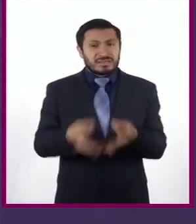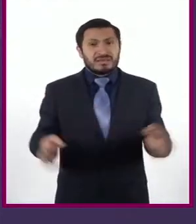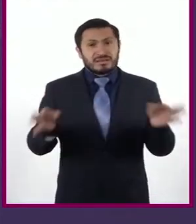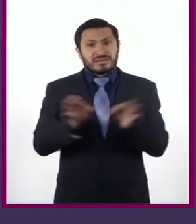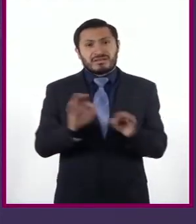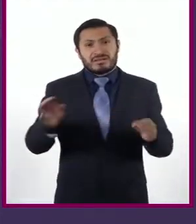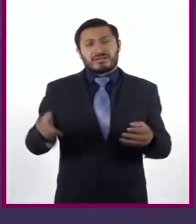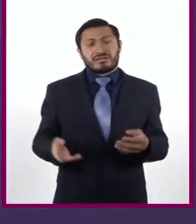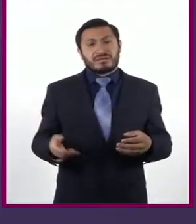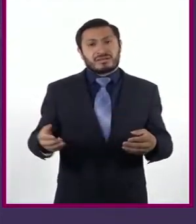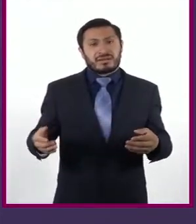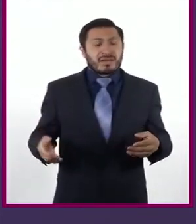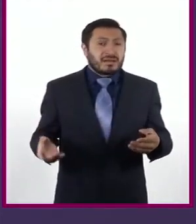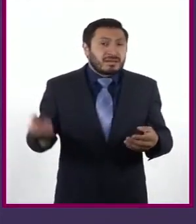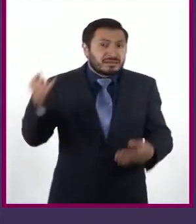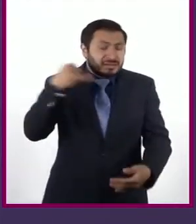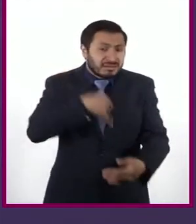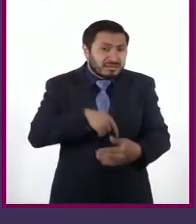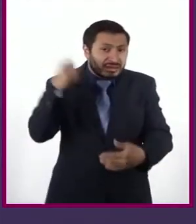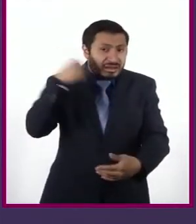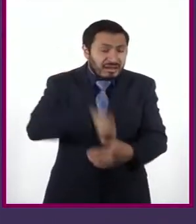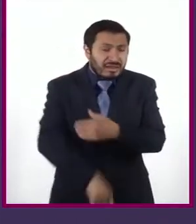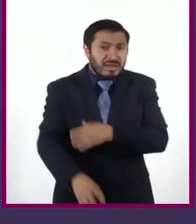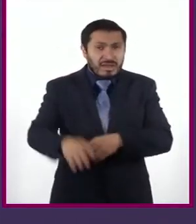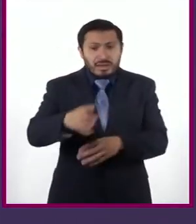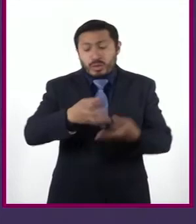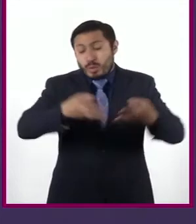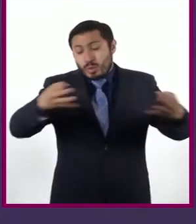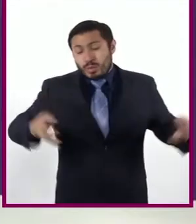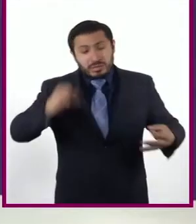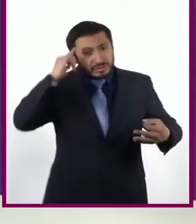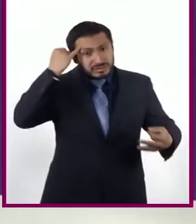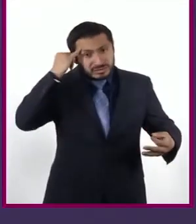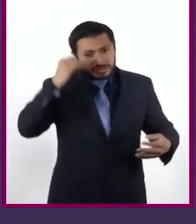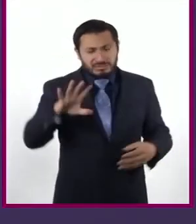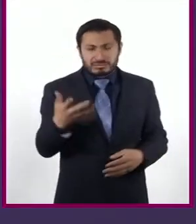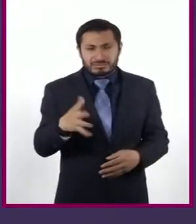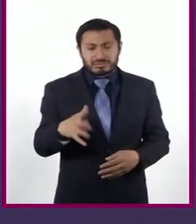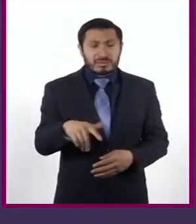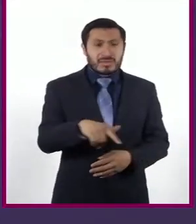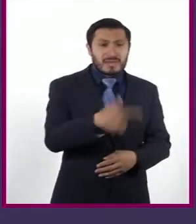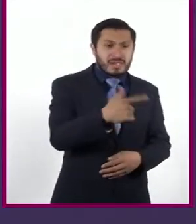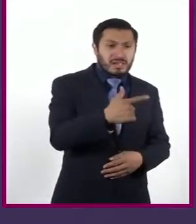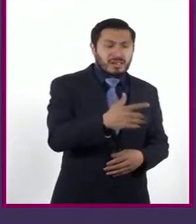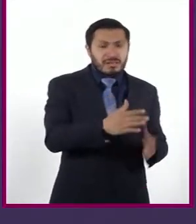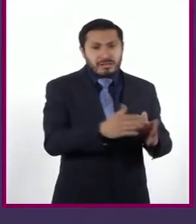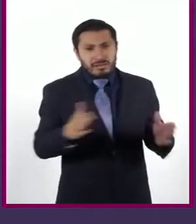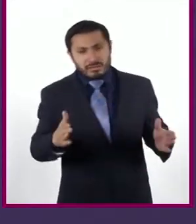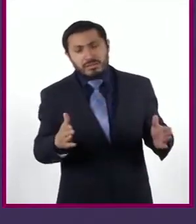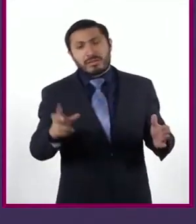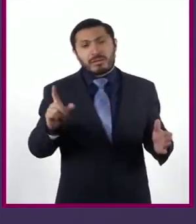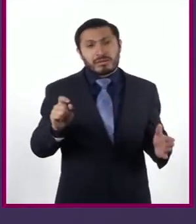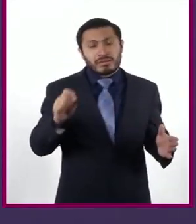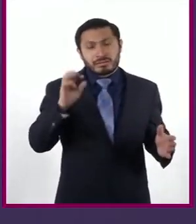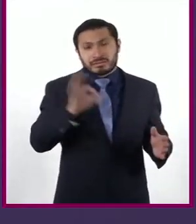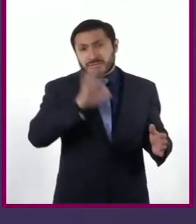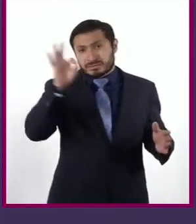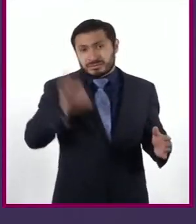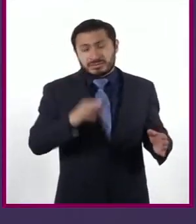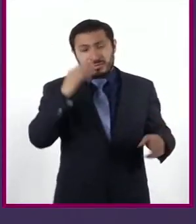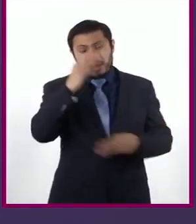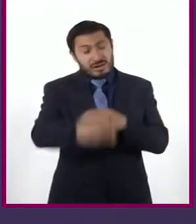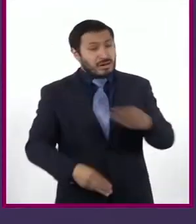principales territorios indígenas. Se estima que alcanzan entre 12 y 20% de las áreas del planeta